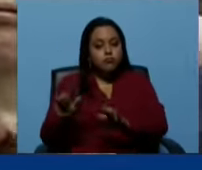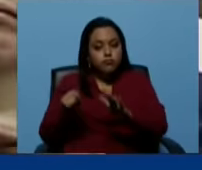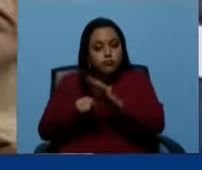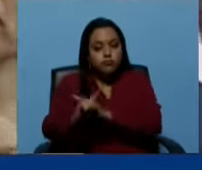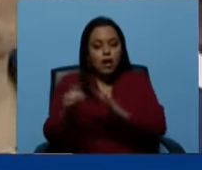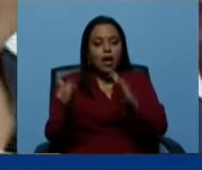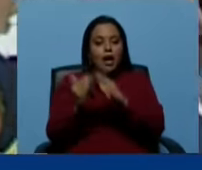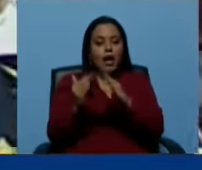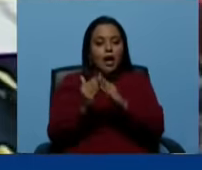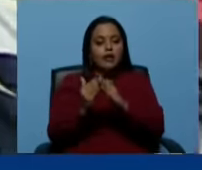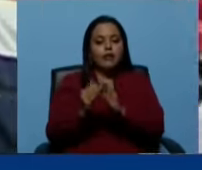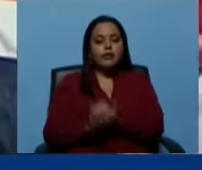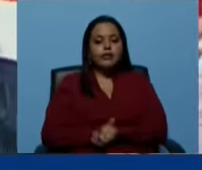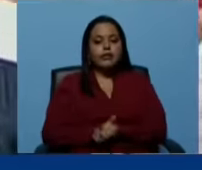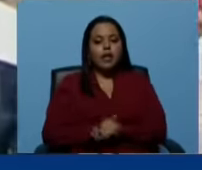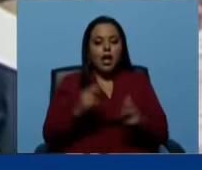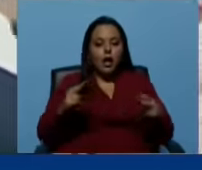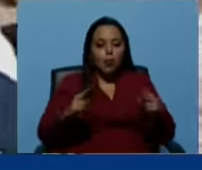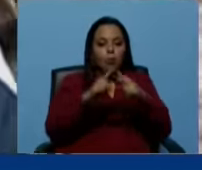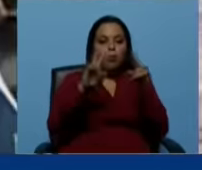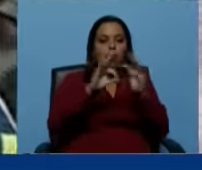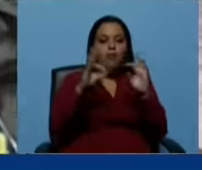reencuentro de familia, comunidad,